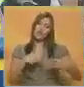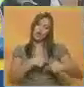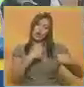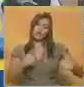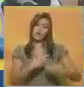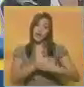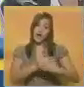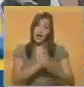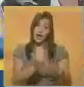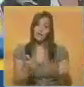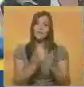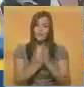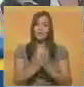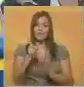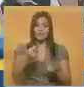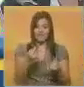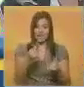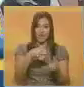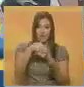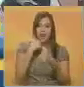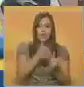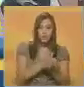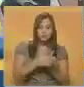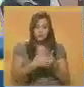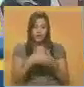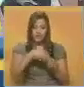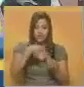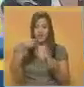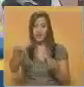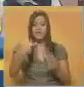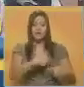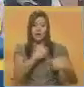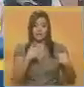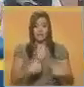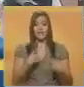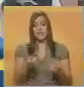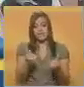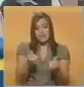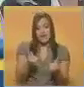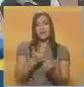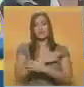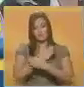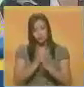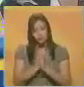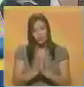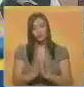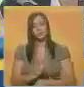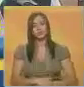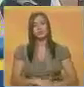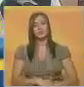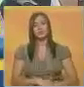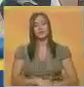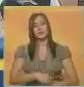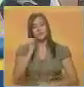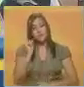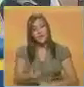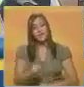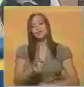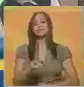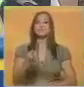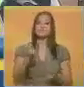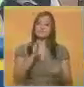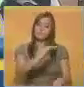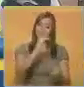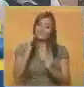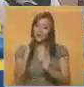y que abran su cartera, que abran su corazón y abran sus bolsillos, para que nuestros